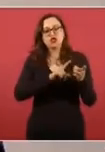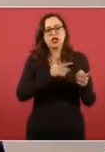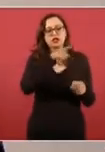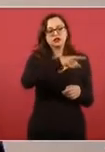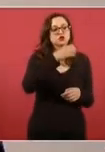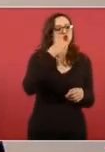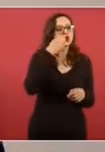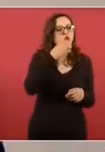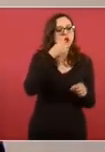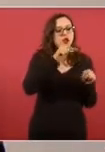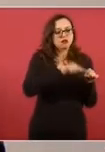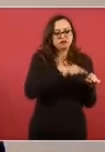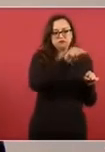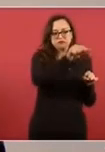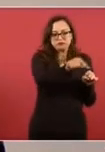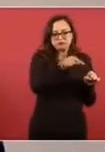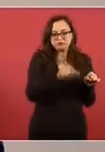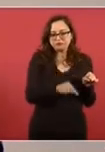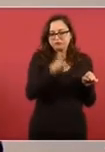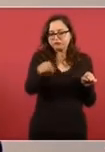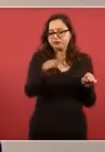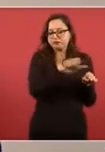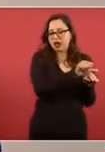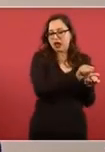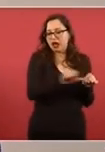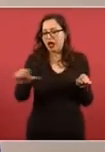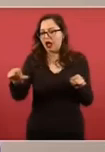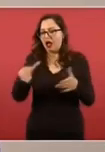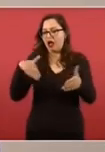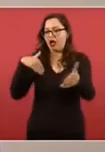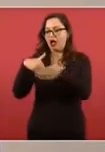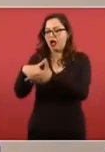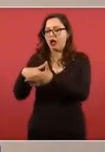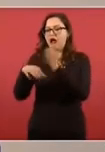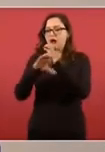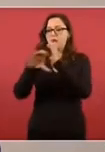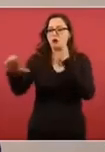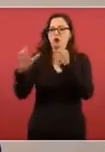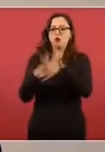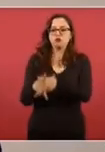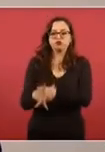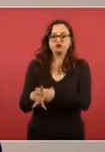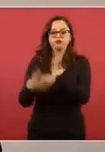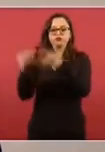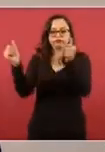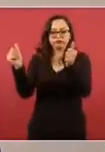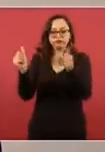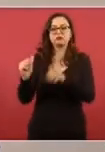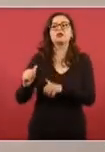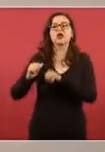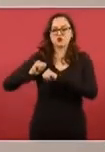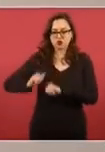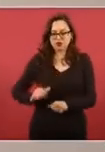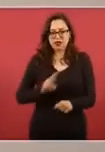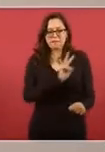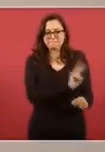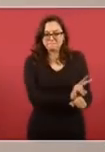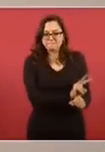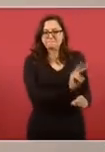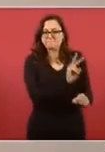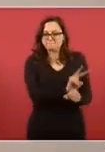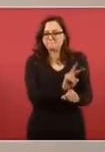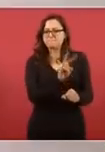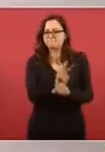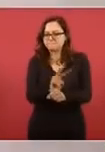participación permitieron la desaparición y ejecución de los estudiantes, así como el homicidio